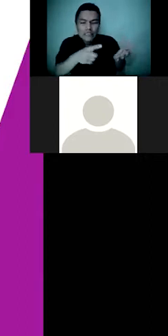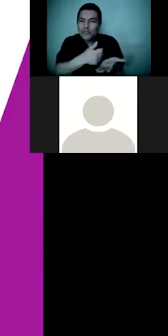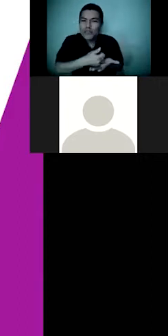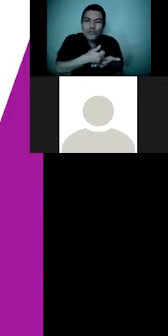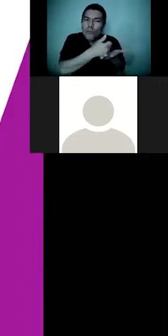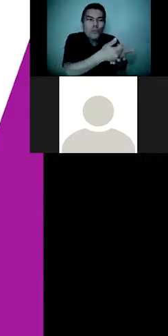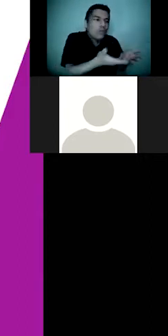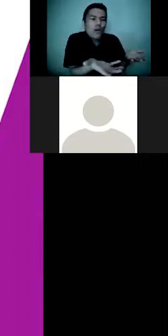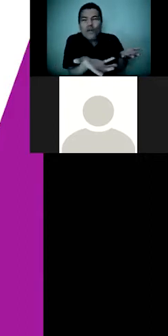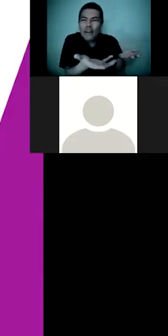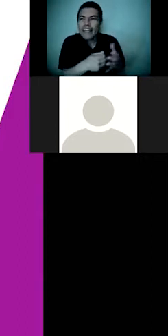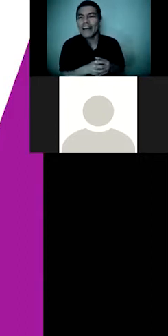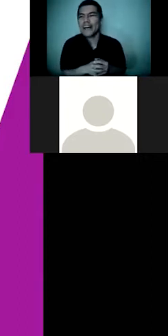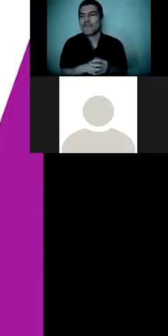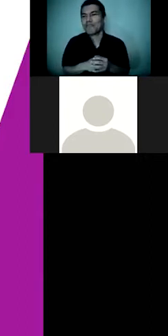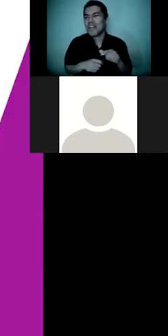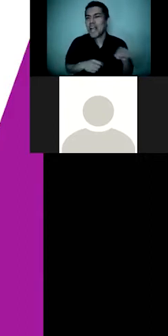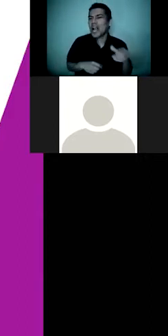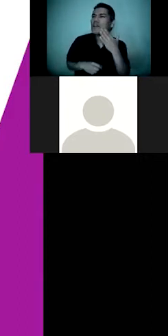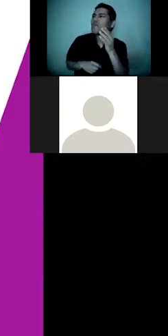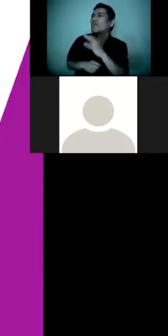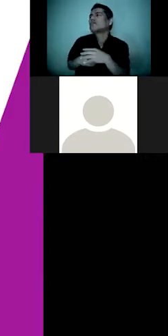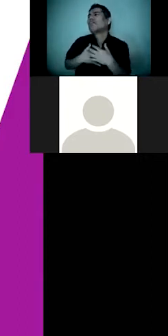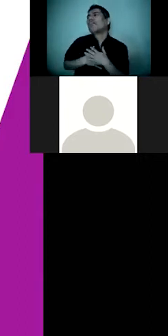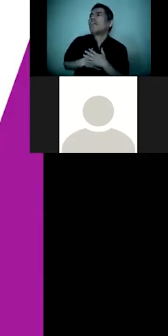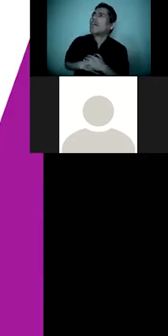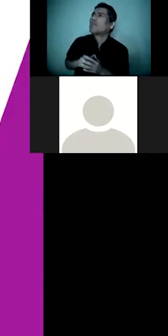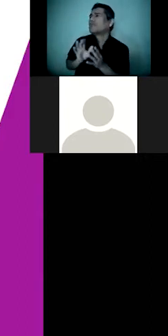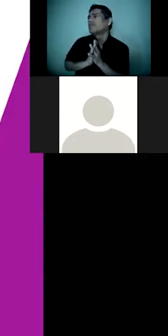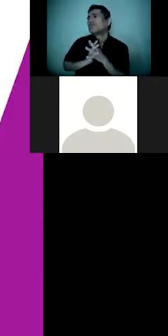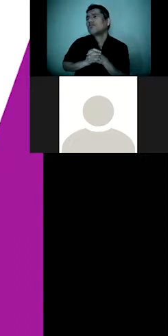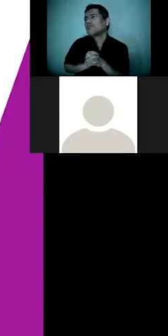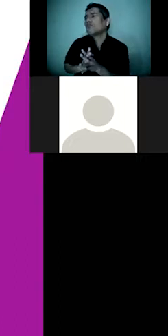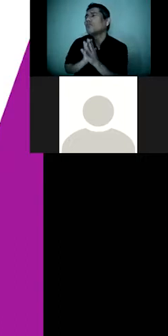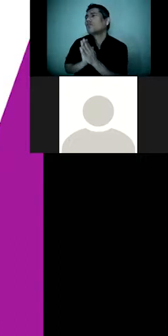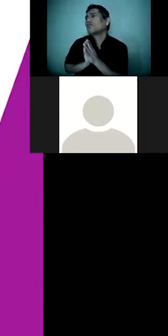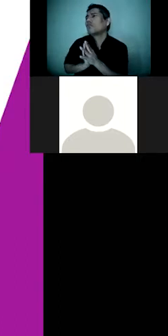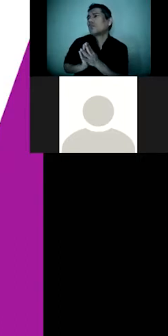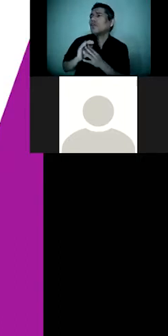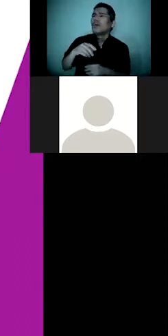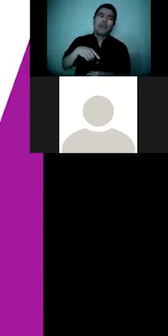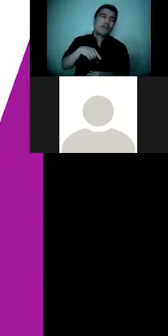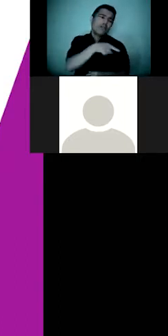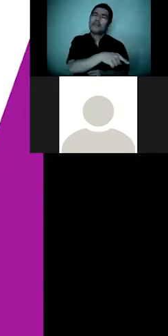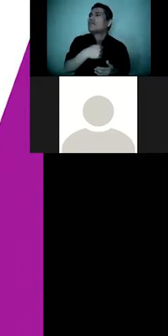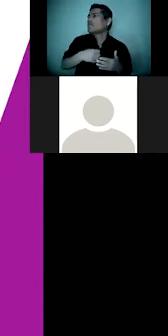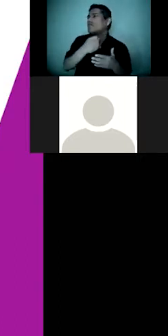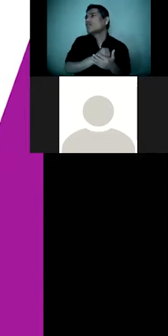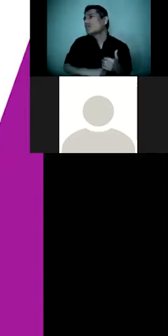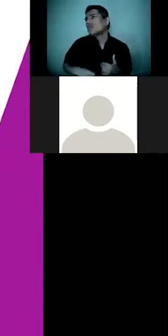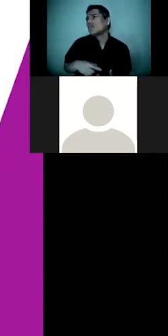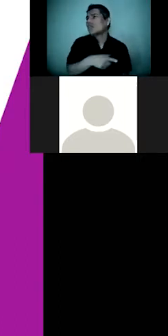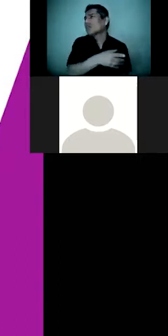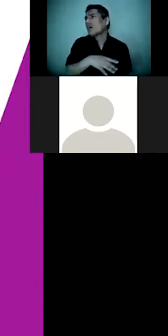¿Qué pasó? ¿Cómo te puedo ayudar? ¿Qué cosa puedo hacer por ti? La mamá dijo, sí, por favor,